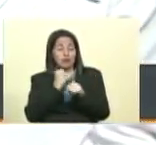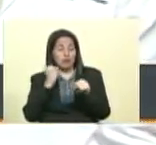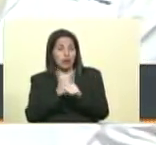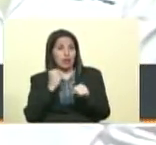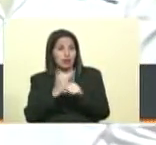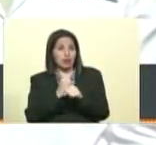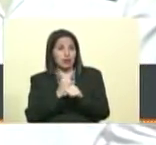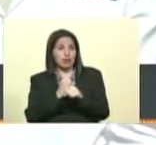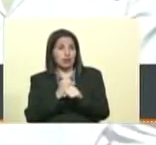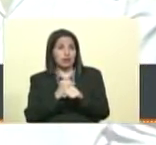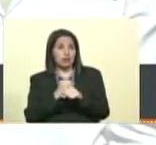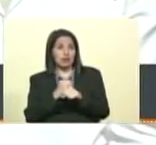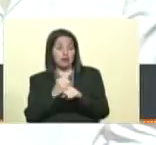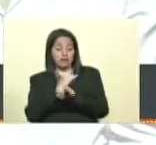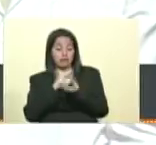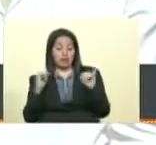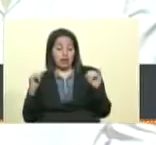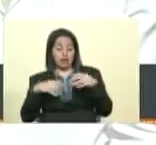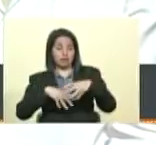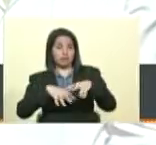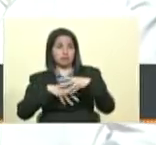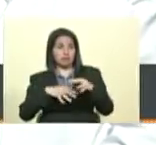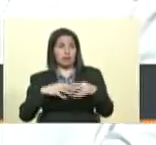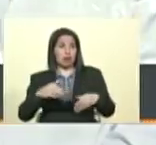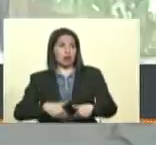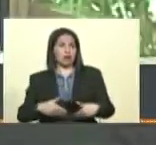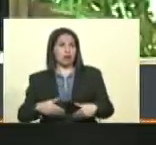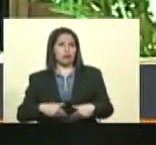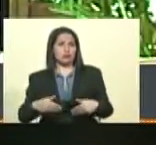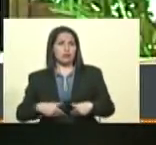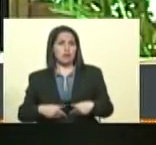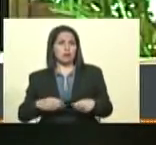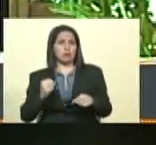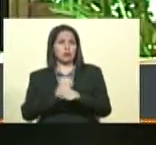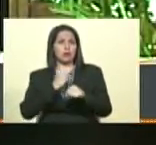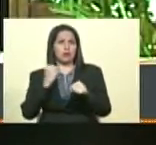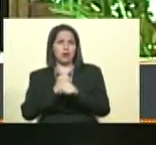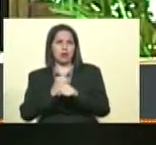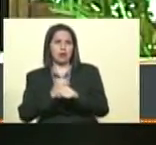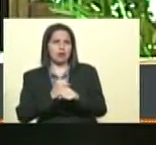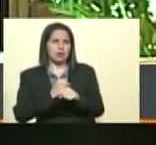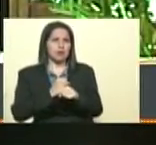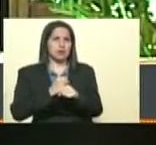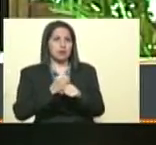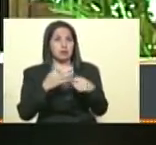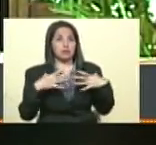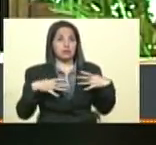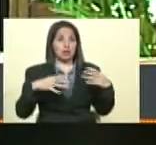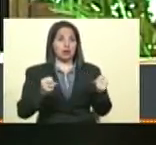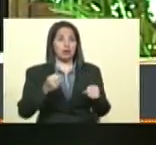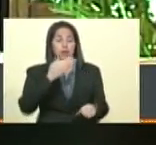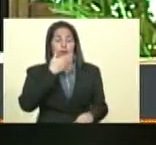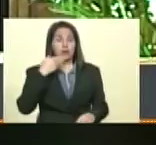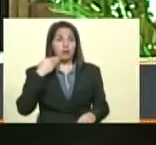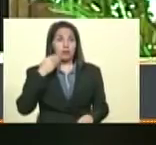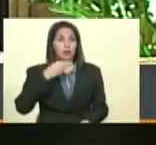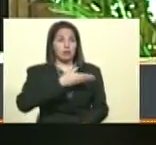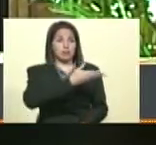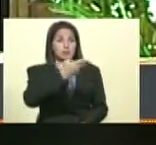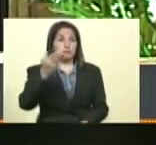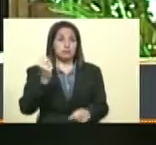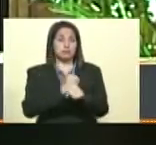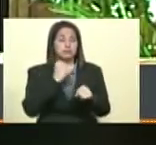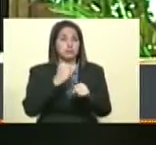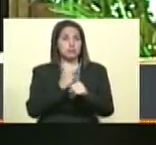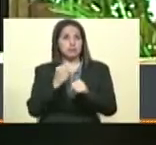trabajadoras que cierran filas en la lucha por preservar la salud del pueblo venezolano y de los trabajadores y las trabajadoras,